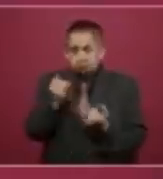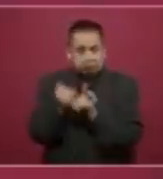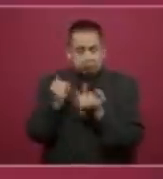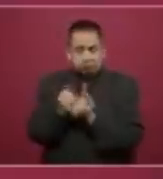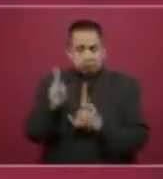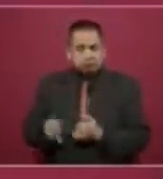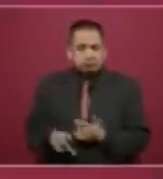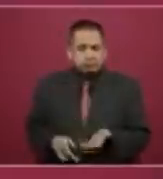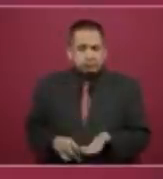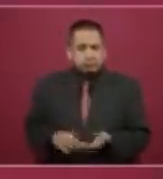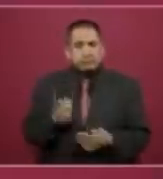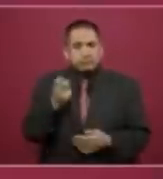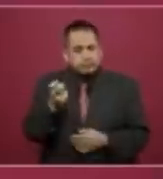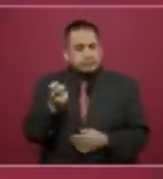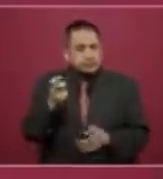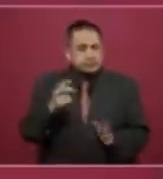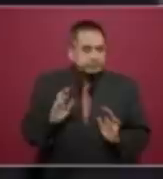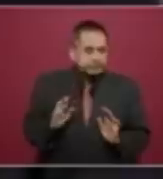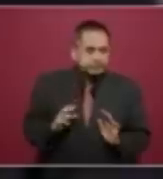por eso